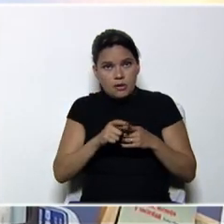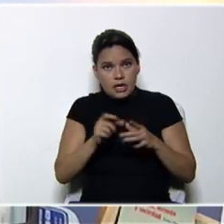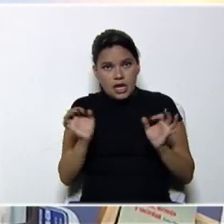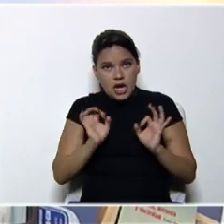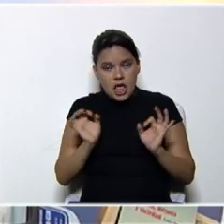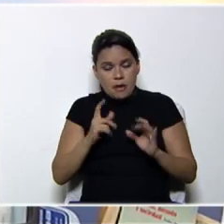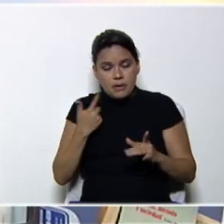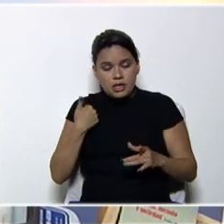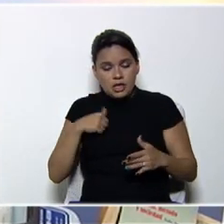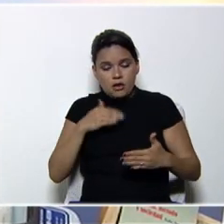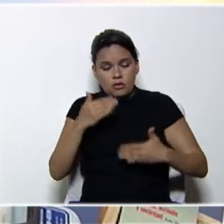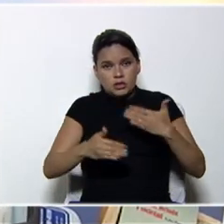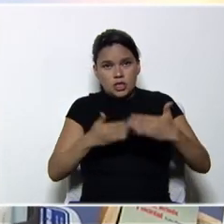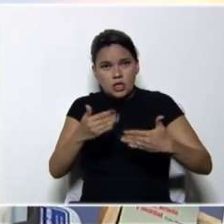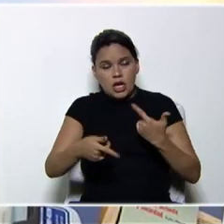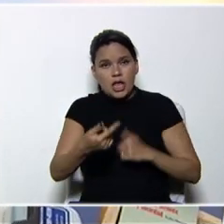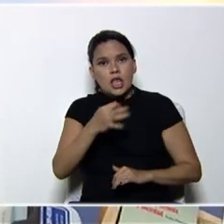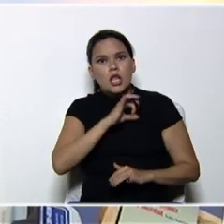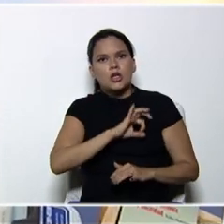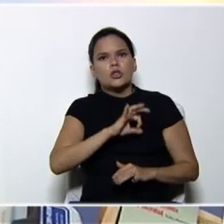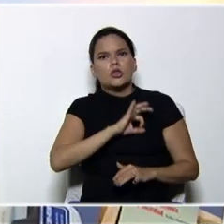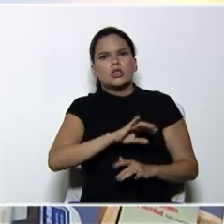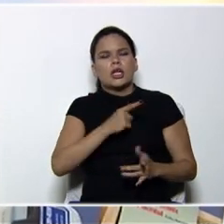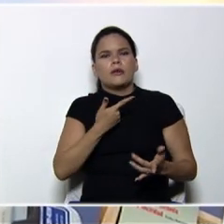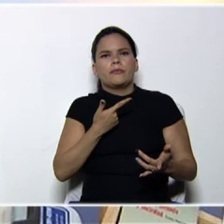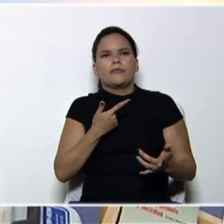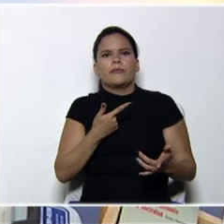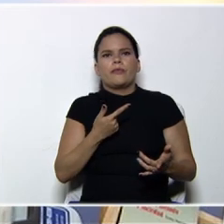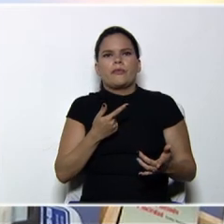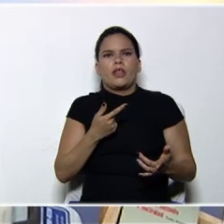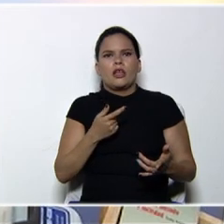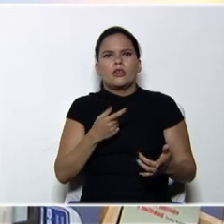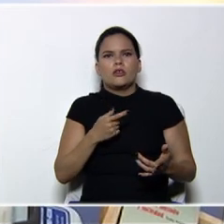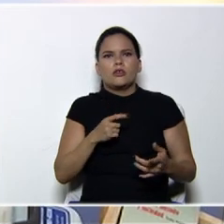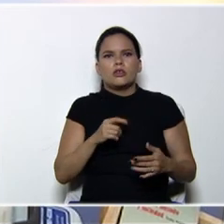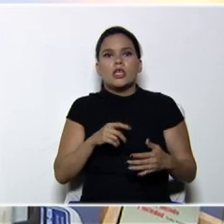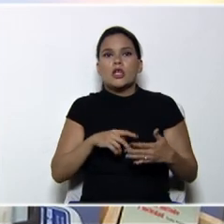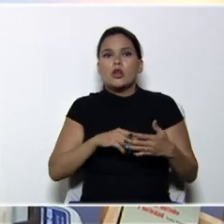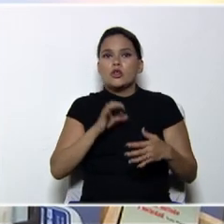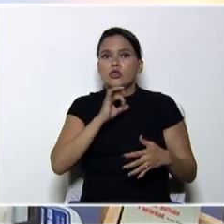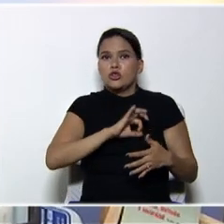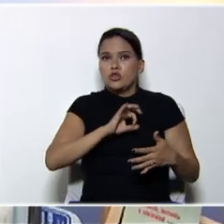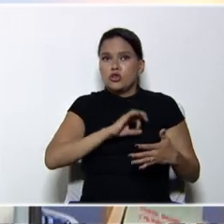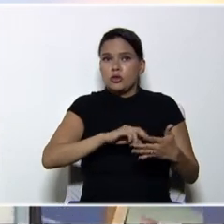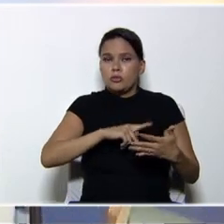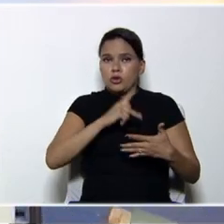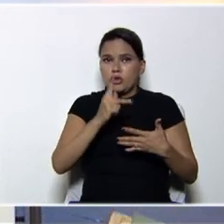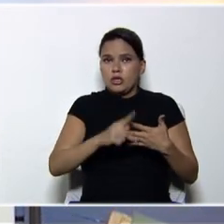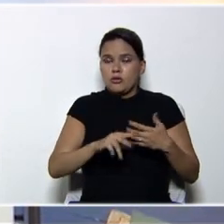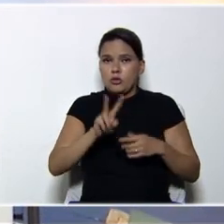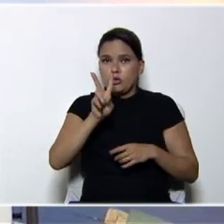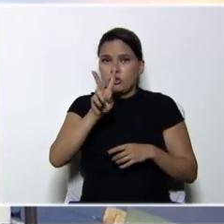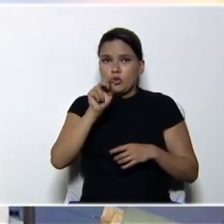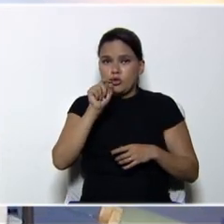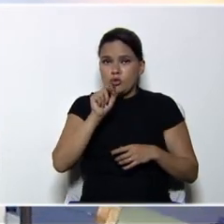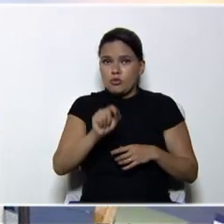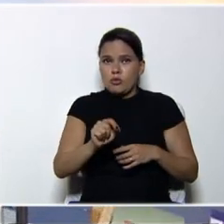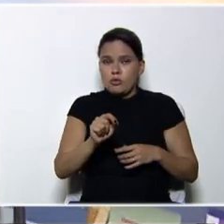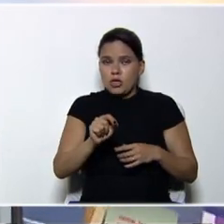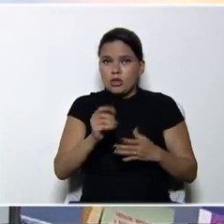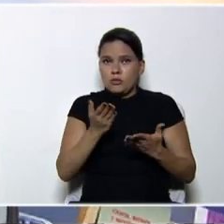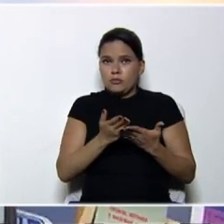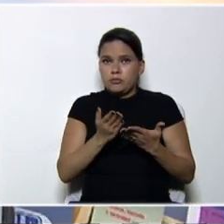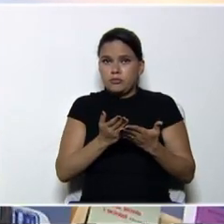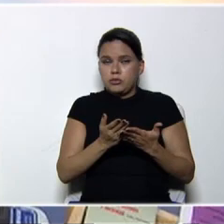con desarrollarnos desde lo social. Entonces, desde los jueves socioproductivos, en nuestro segundo momento pedagógico, lo que vamos a buscar